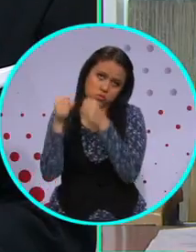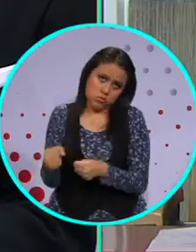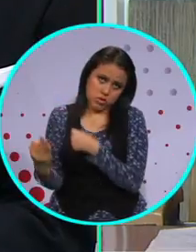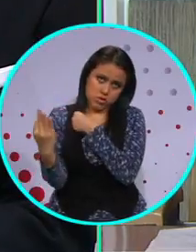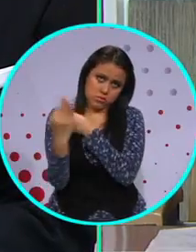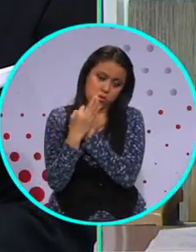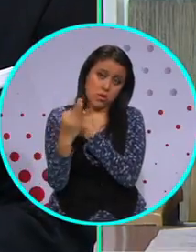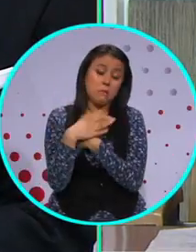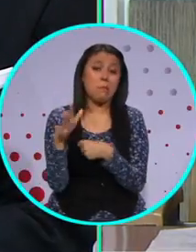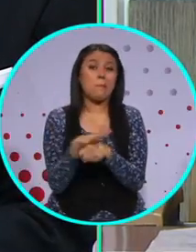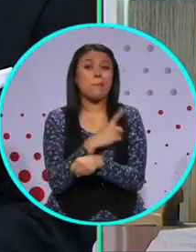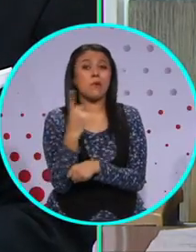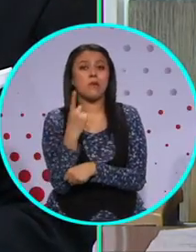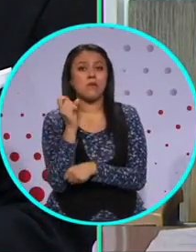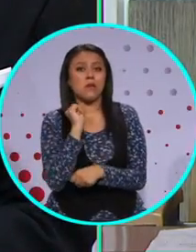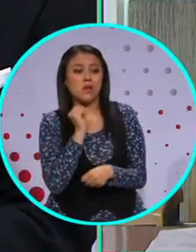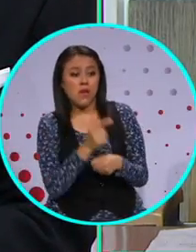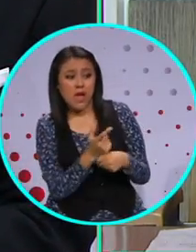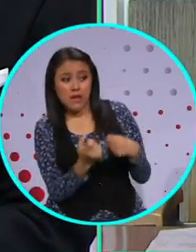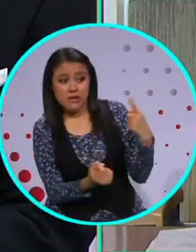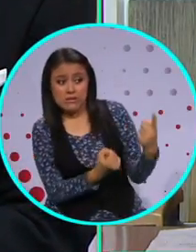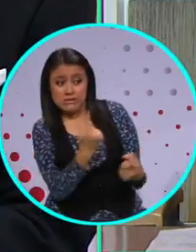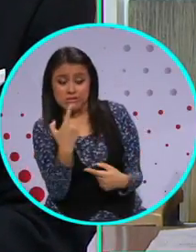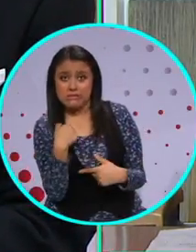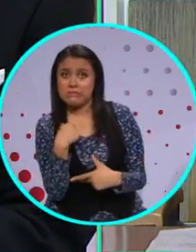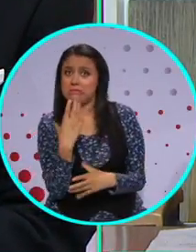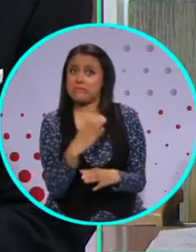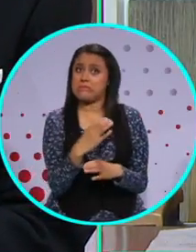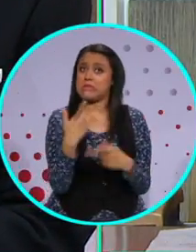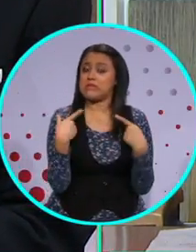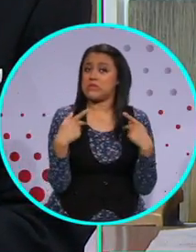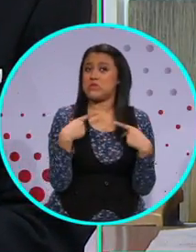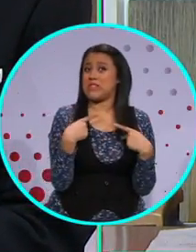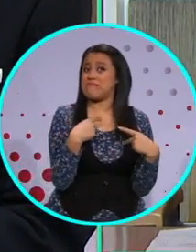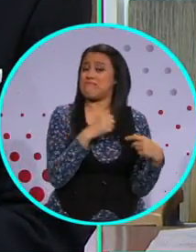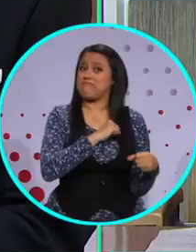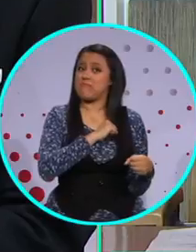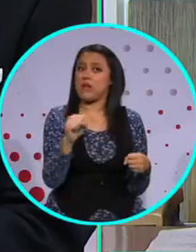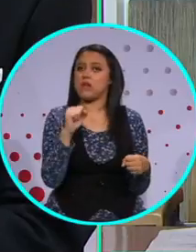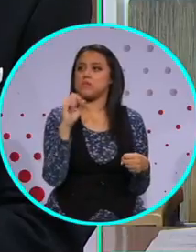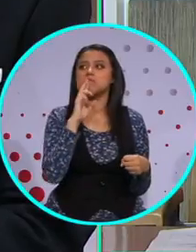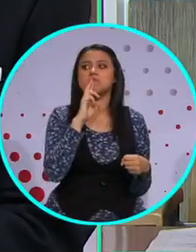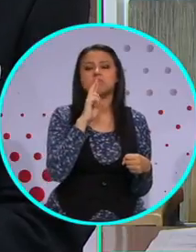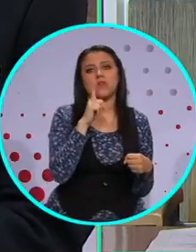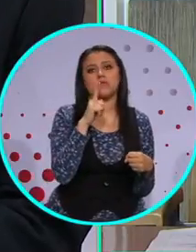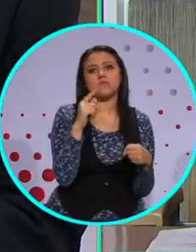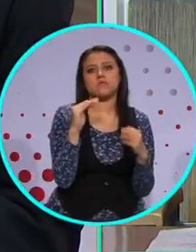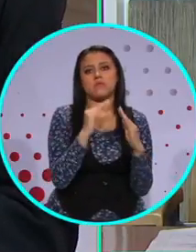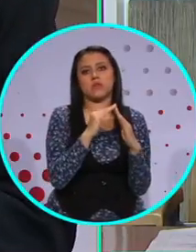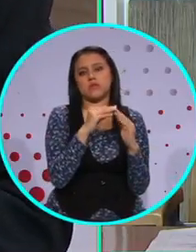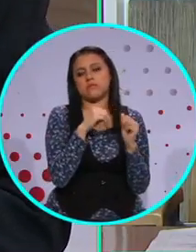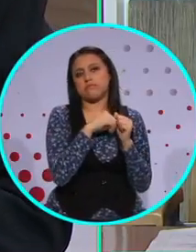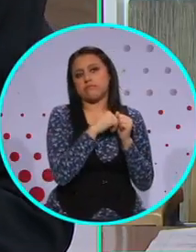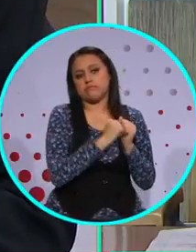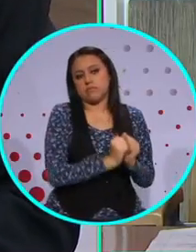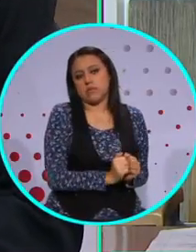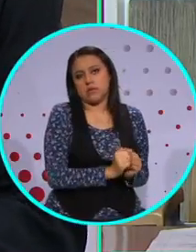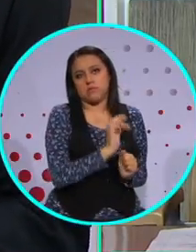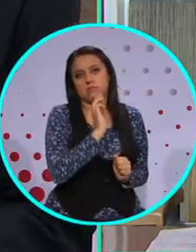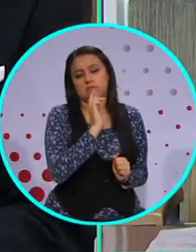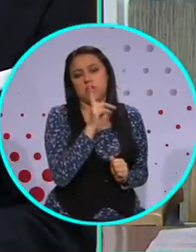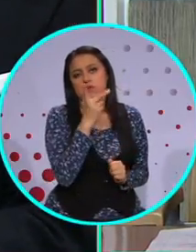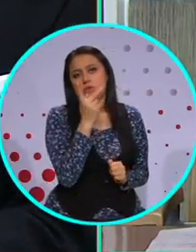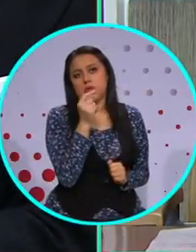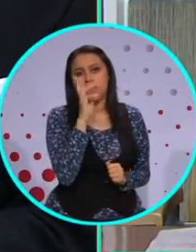últimamente están encontrando una que otra la agita en diferentes demarcaciones pues la gente prefiere desde la comodidad de su casa desde la